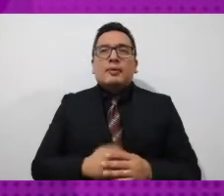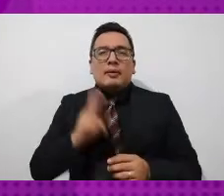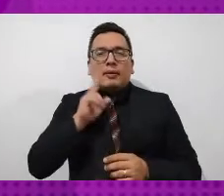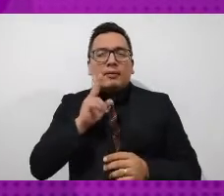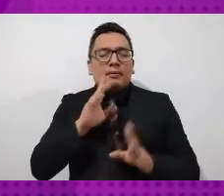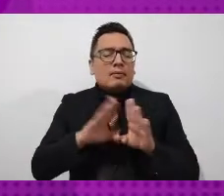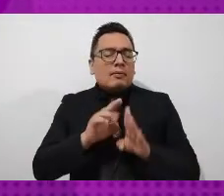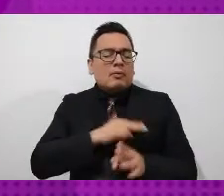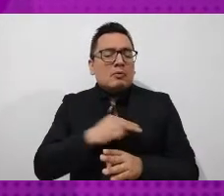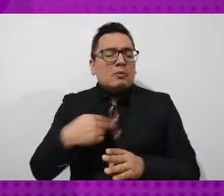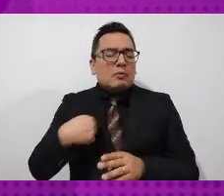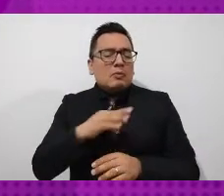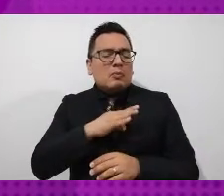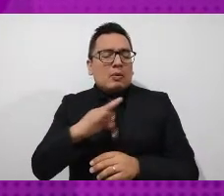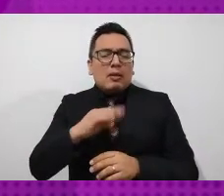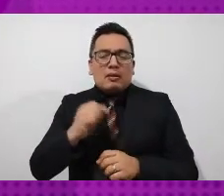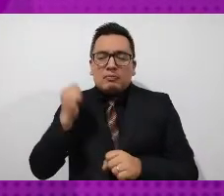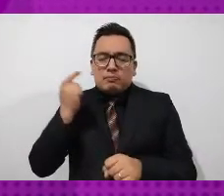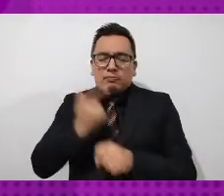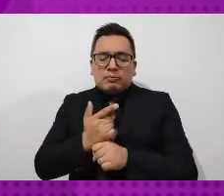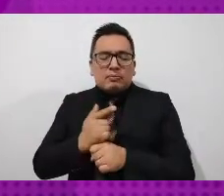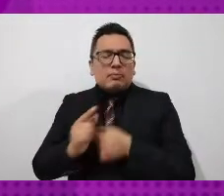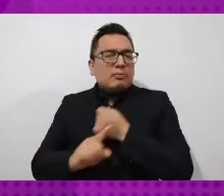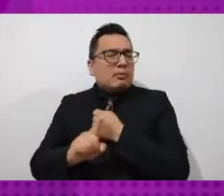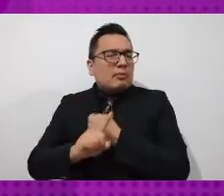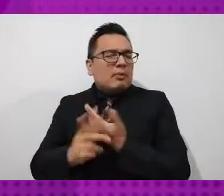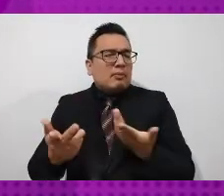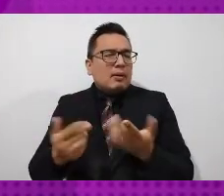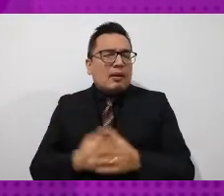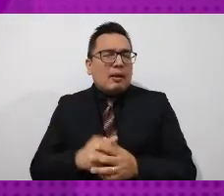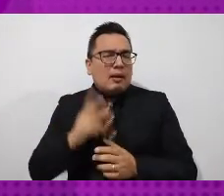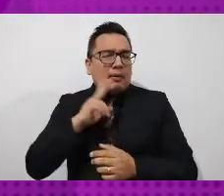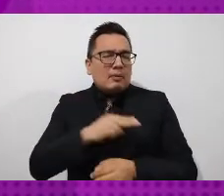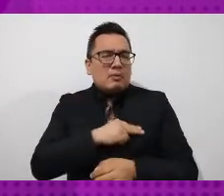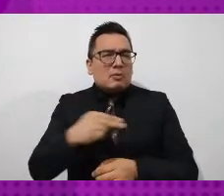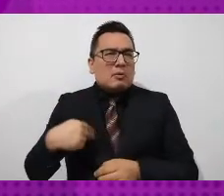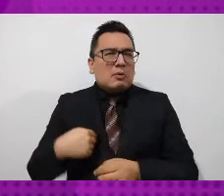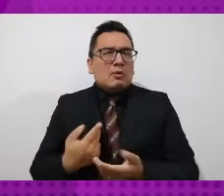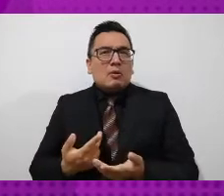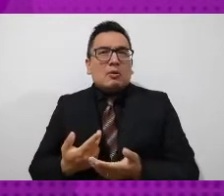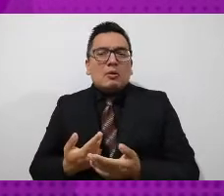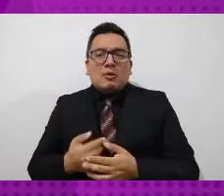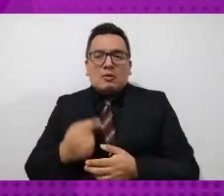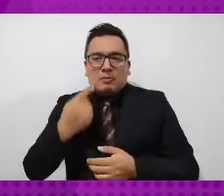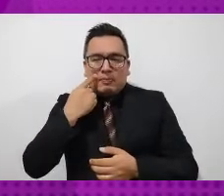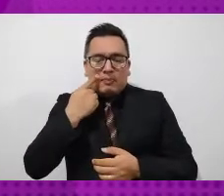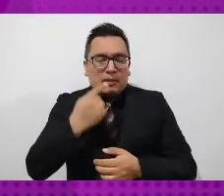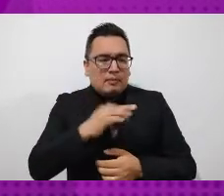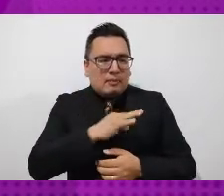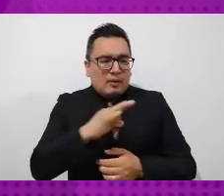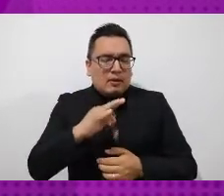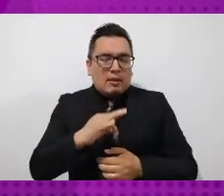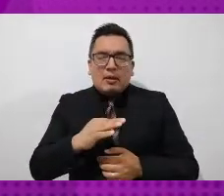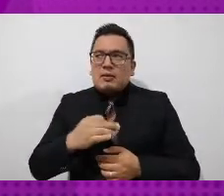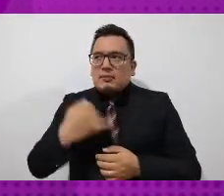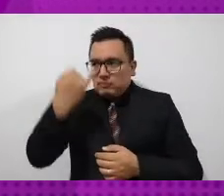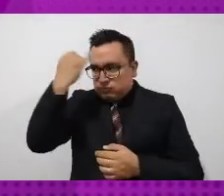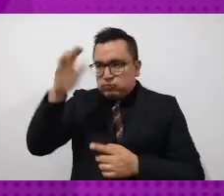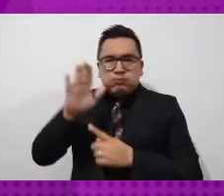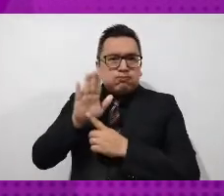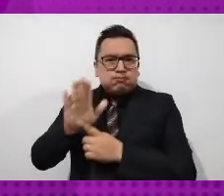cómo podemos identificar un problema y nosotros considerar esa opción viable de presentar una iniciativa